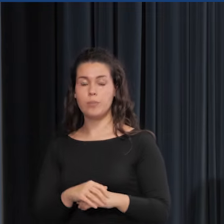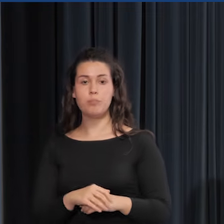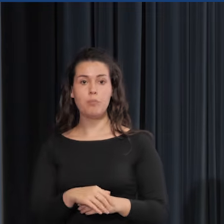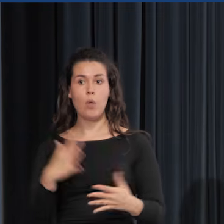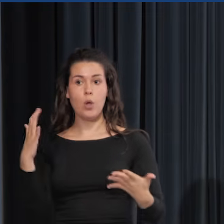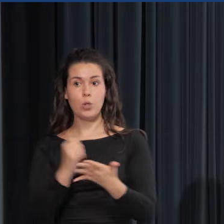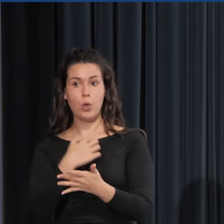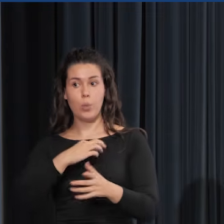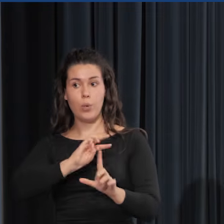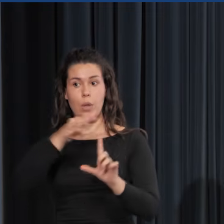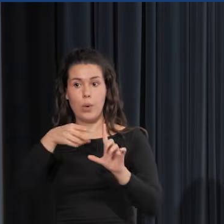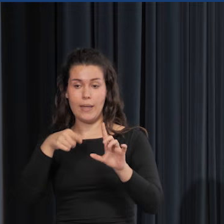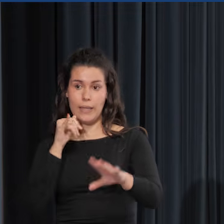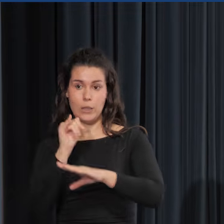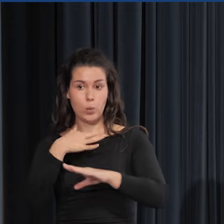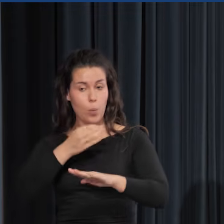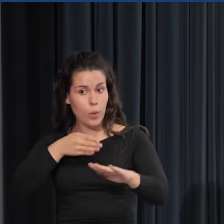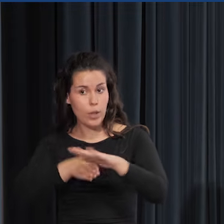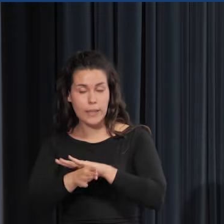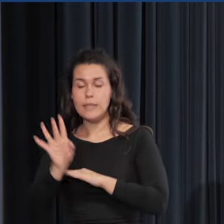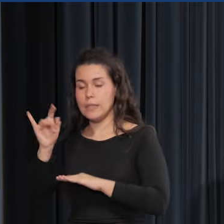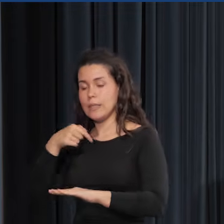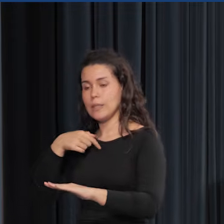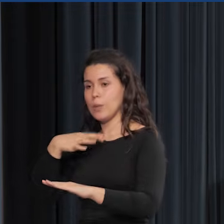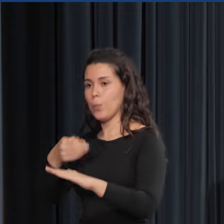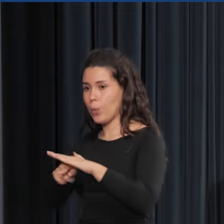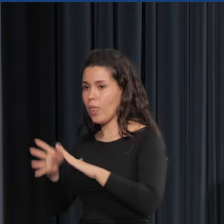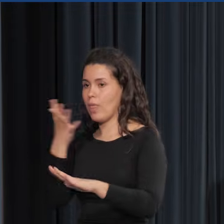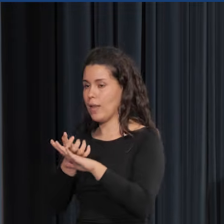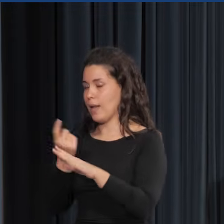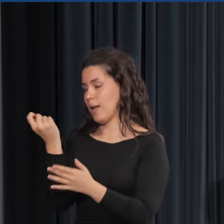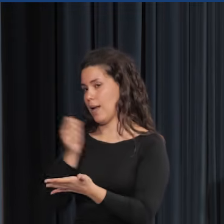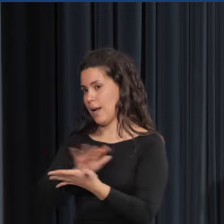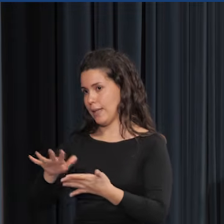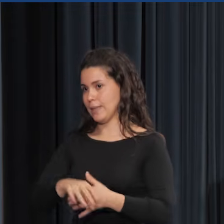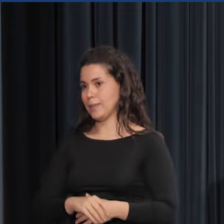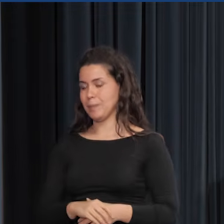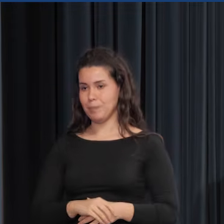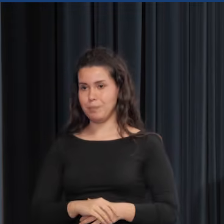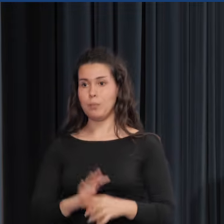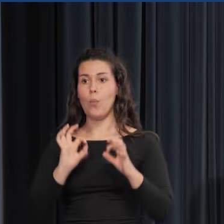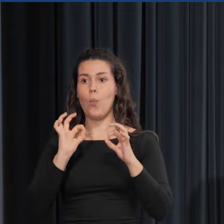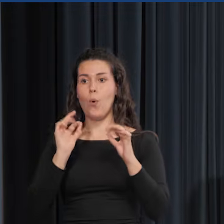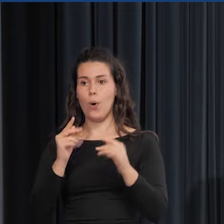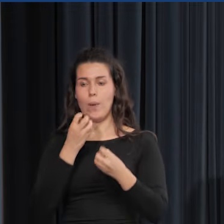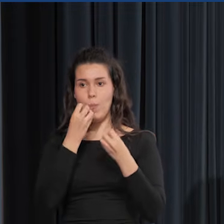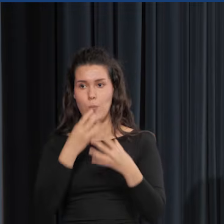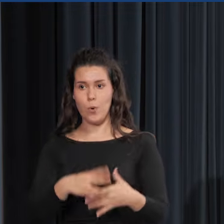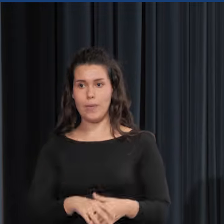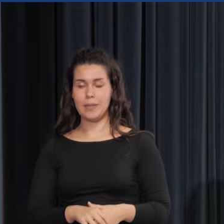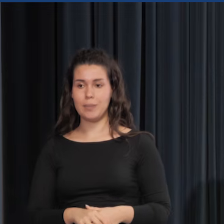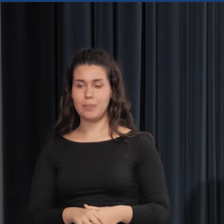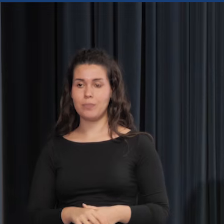página web del instituto. Totalmente accesible y descargable y gratuito. Sí, muy bien. Pues hemos estado